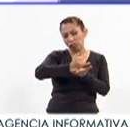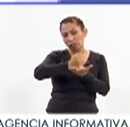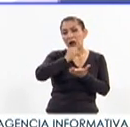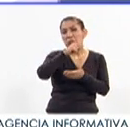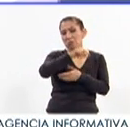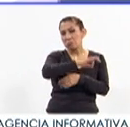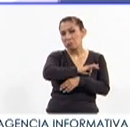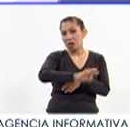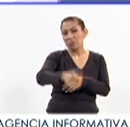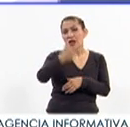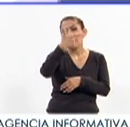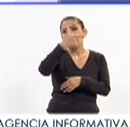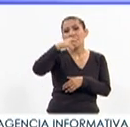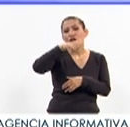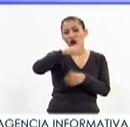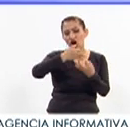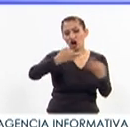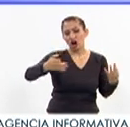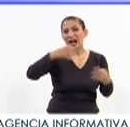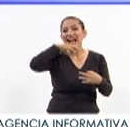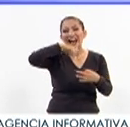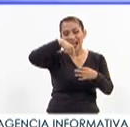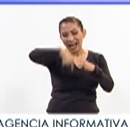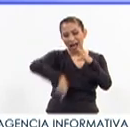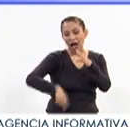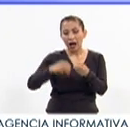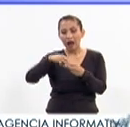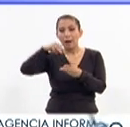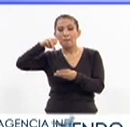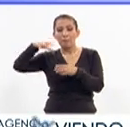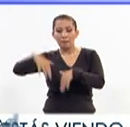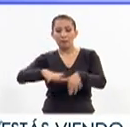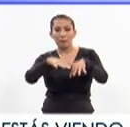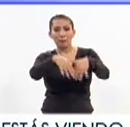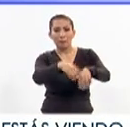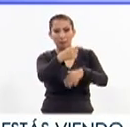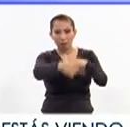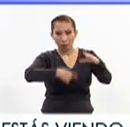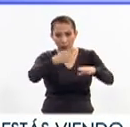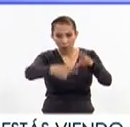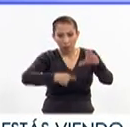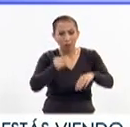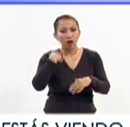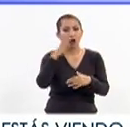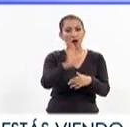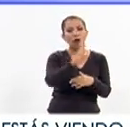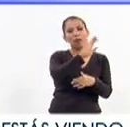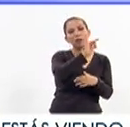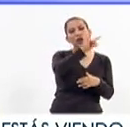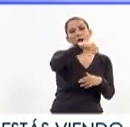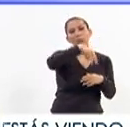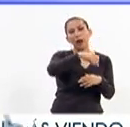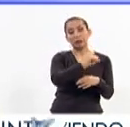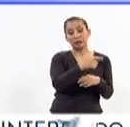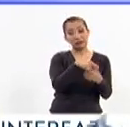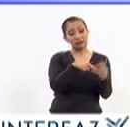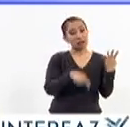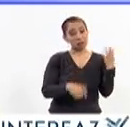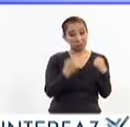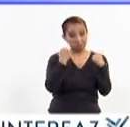también a la cuestión de geotermia, a la parte mareomotriz, al manejo de la biomasa. Creo que esos